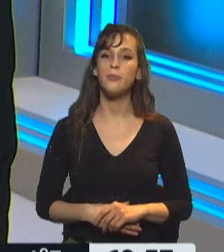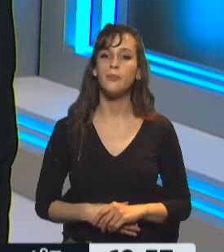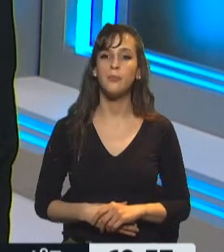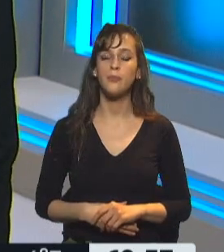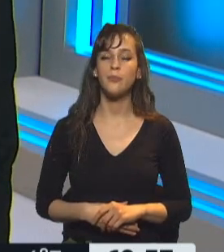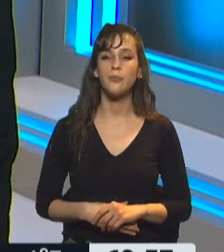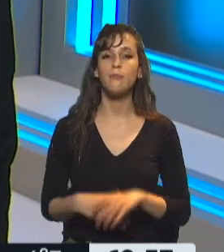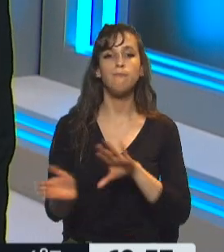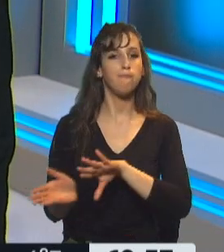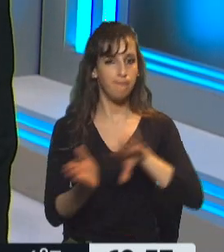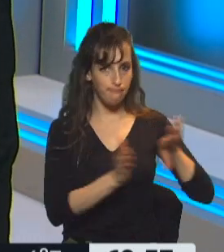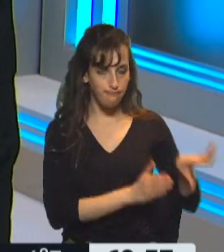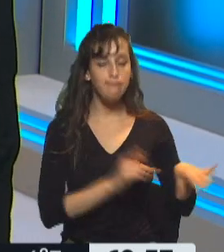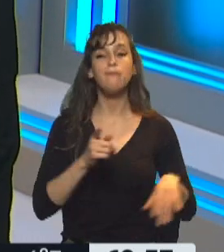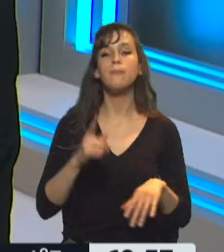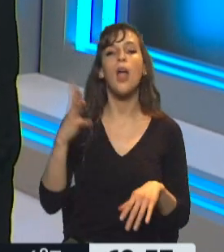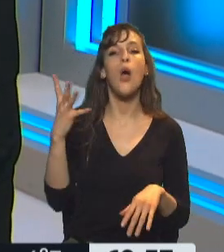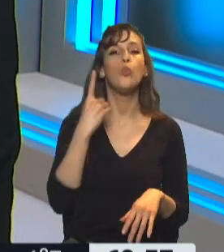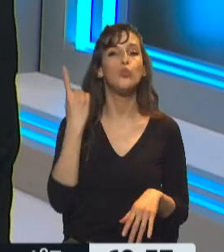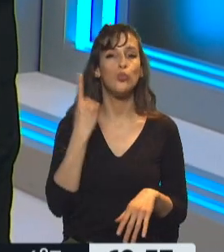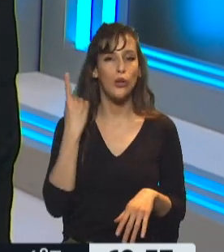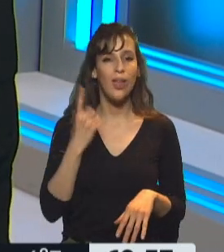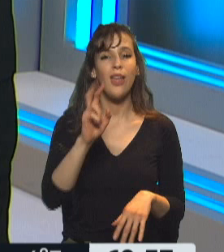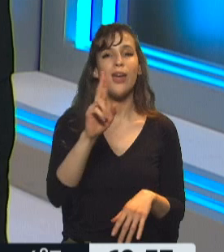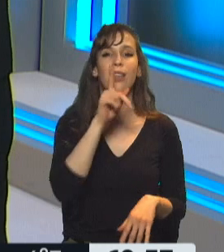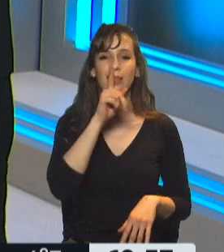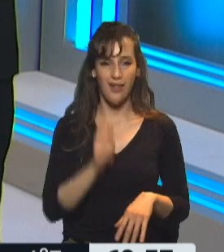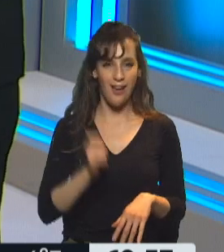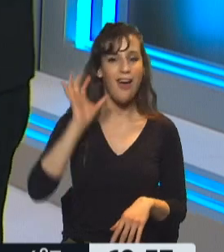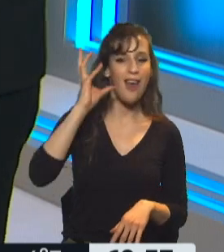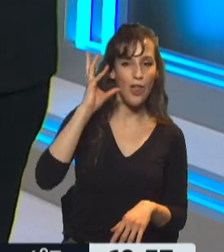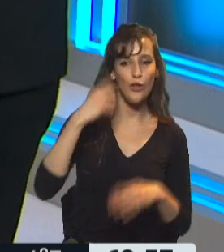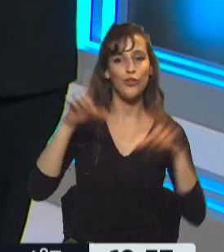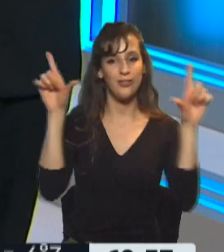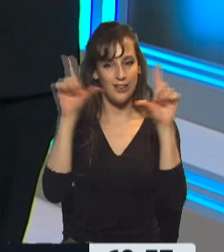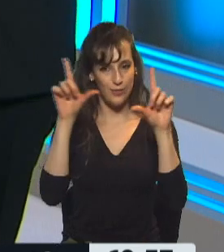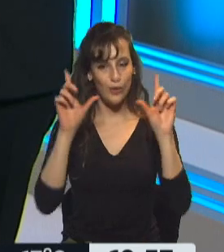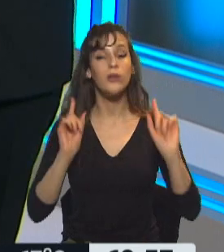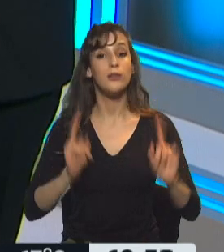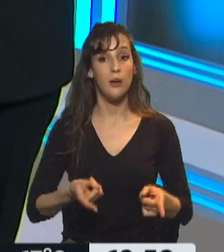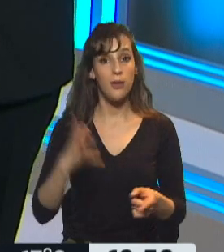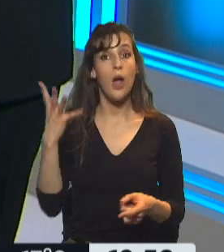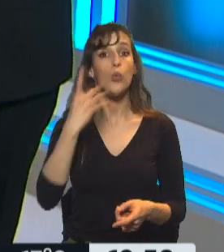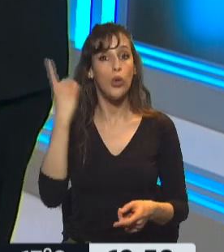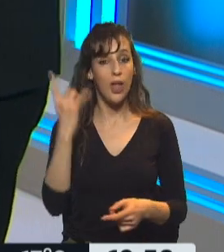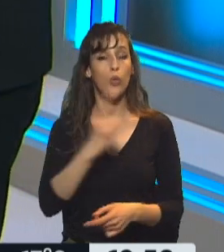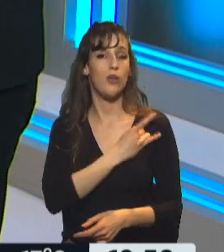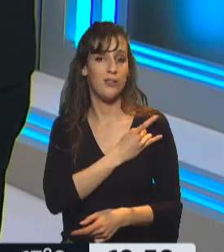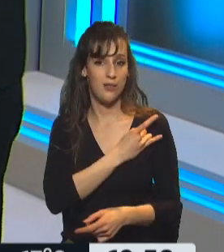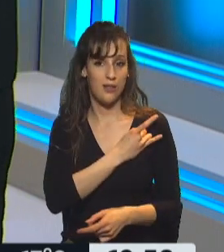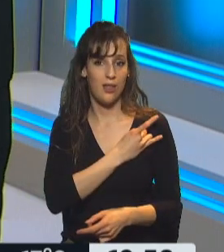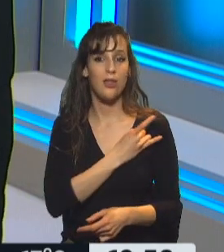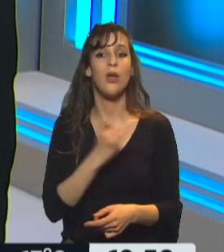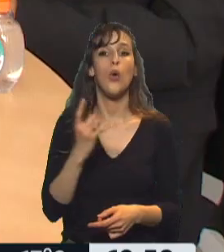Acuerdo de cooperación entre las autoridades de RTA, Radio y Televisión y autoridades de la Universidad Nacional